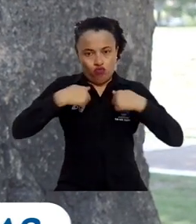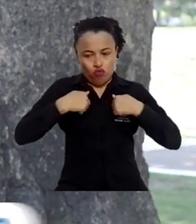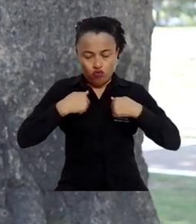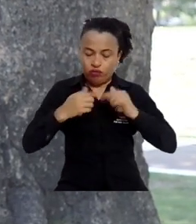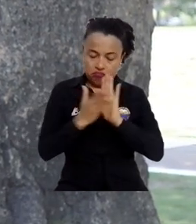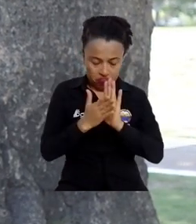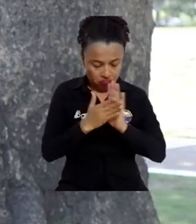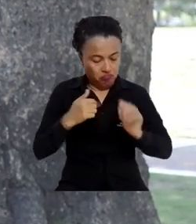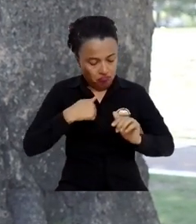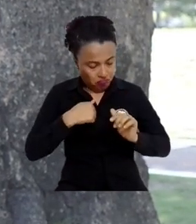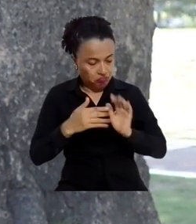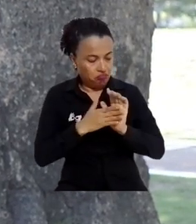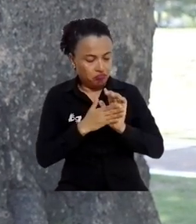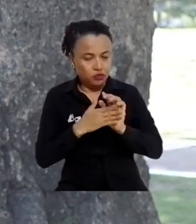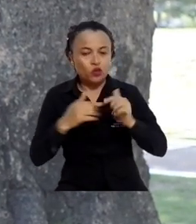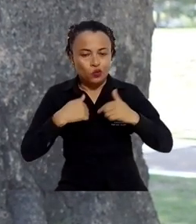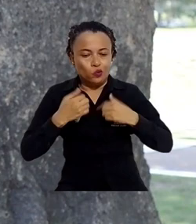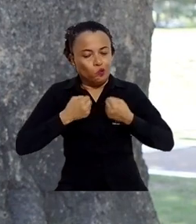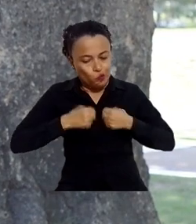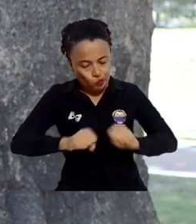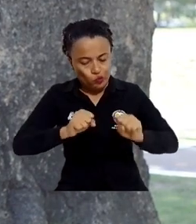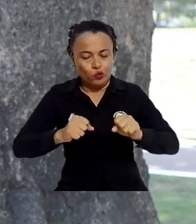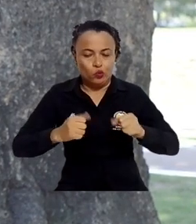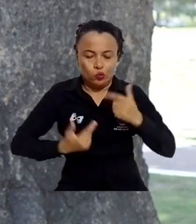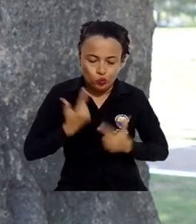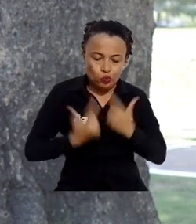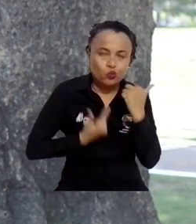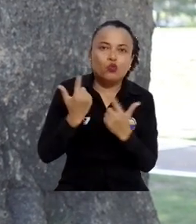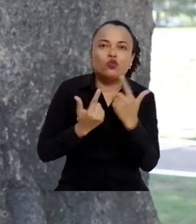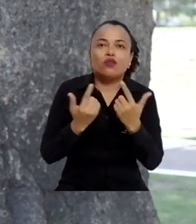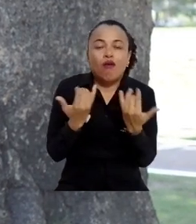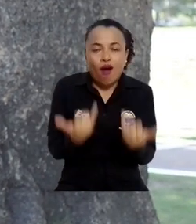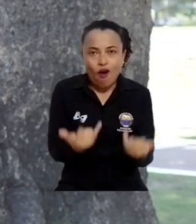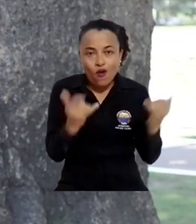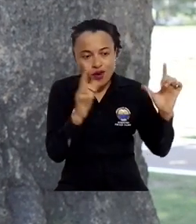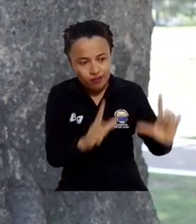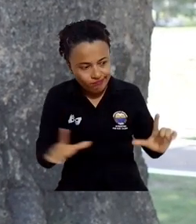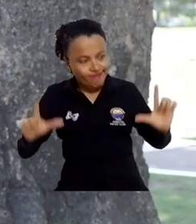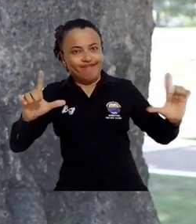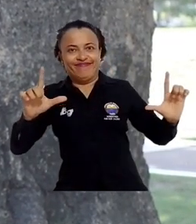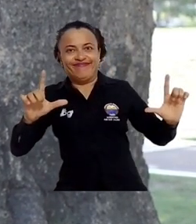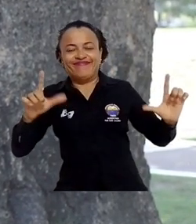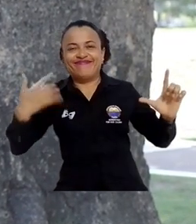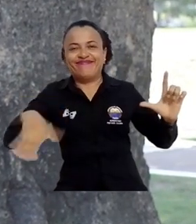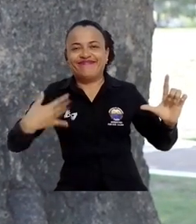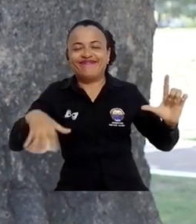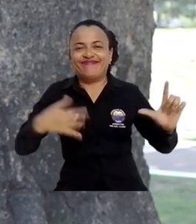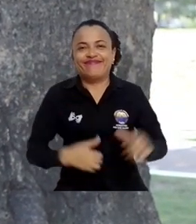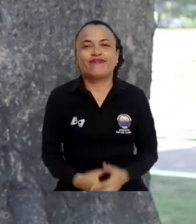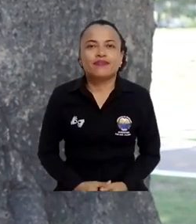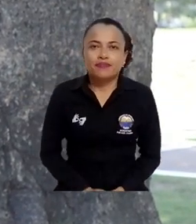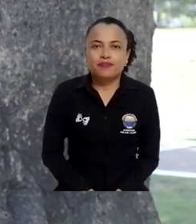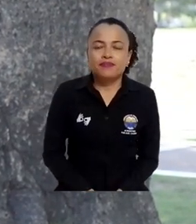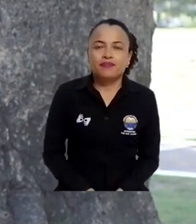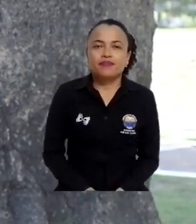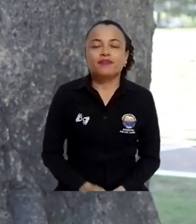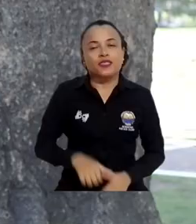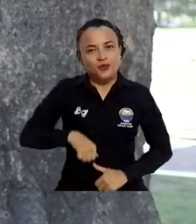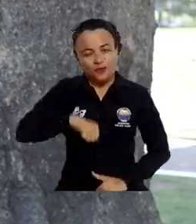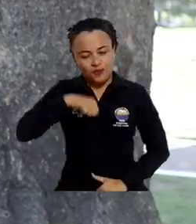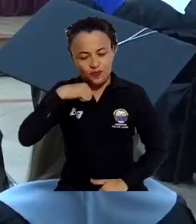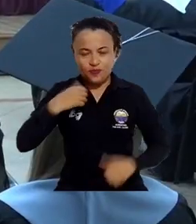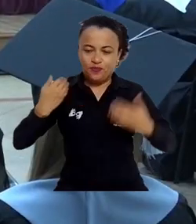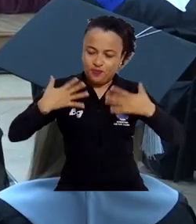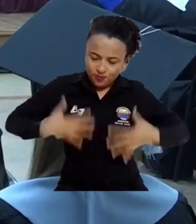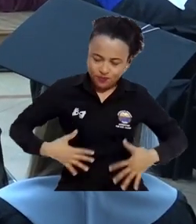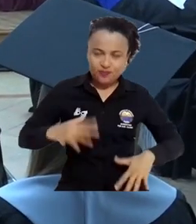felicitarme yo misma también porque de verdad Considero que ha sido un esfuerzo muy grande el cual se ve materializado hoy en este gran diploma que tengo en la